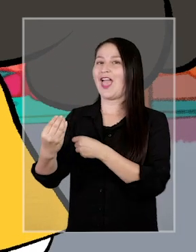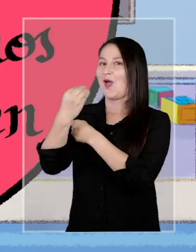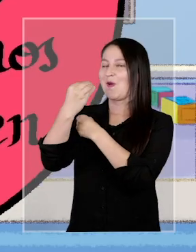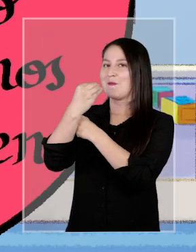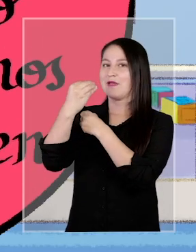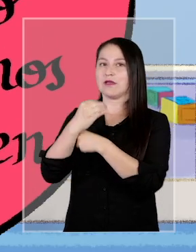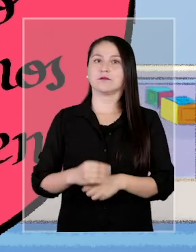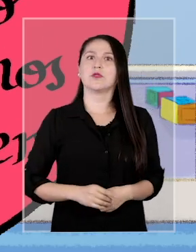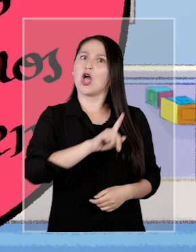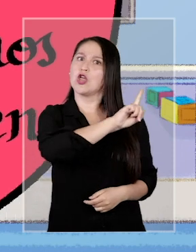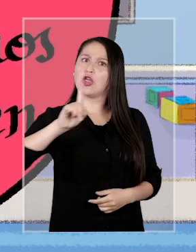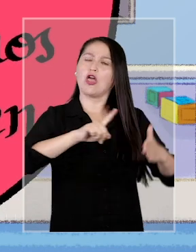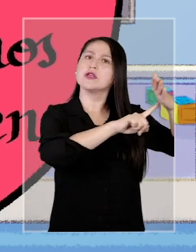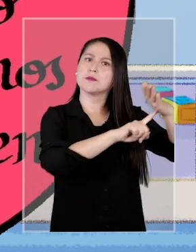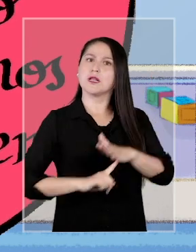comidita.